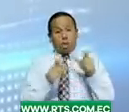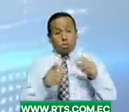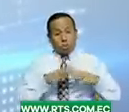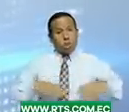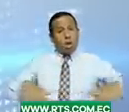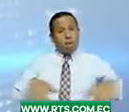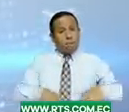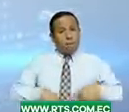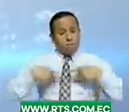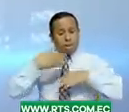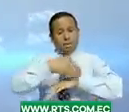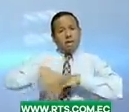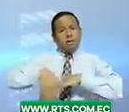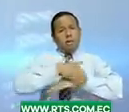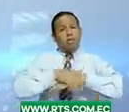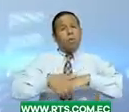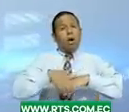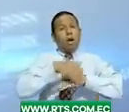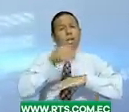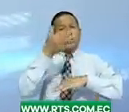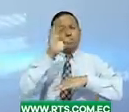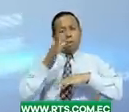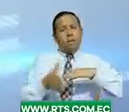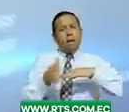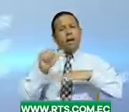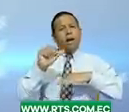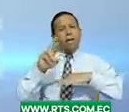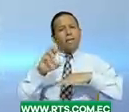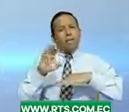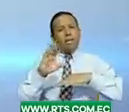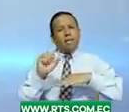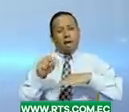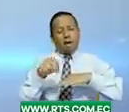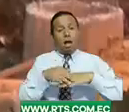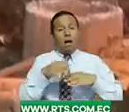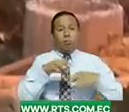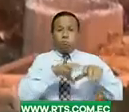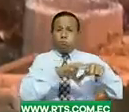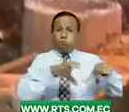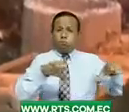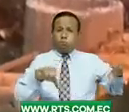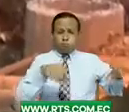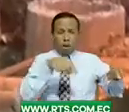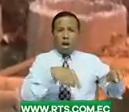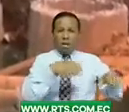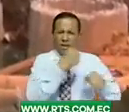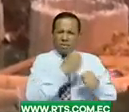donde se ejecuta una obra pública. Allí permanecía el conductor de este bus